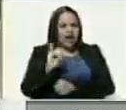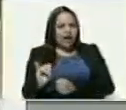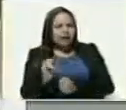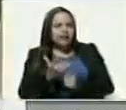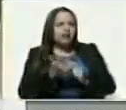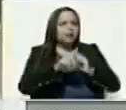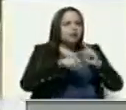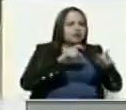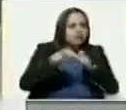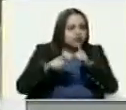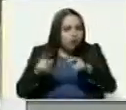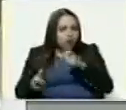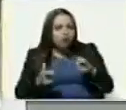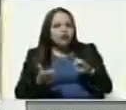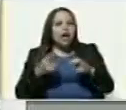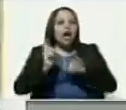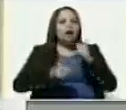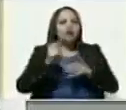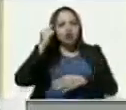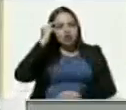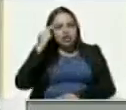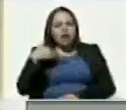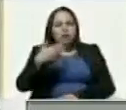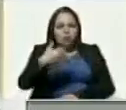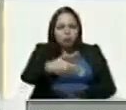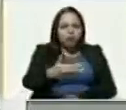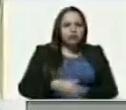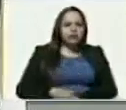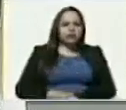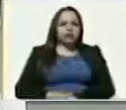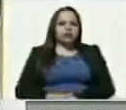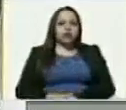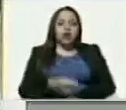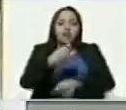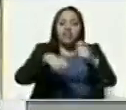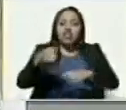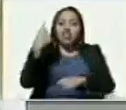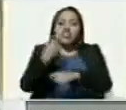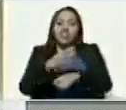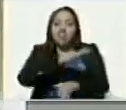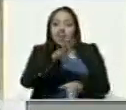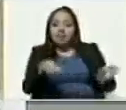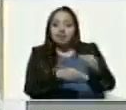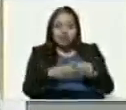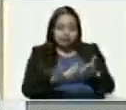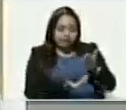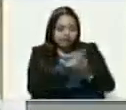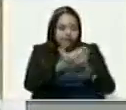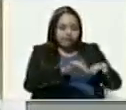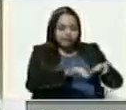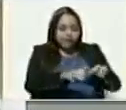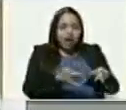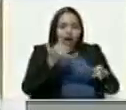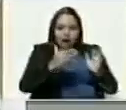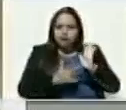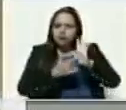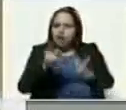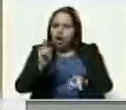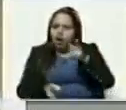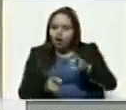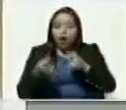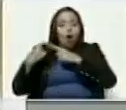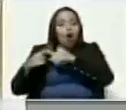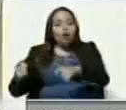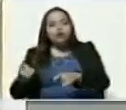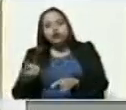nos va a llevar unos días, los comerciantes tienen que ajustar sus máquinas fiscales, ya algunos lo tienen, ya salen reflejados, otros tal vez han